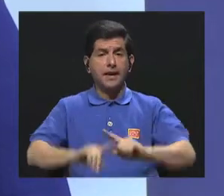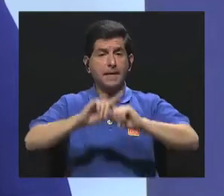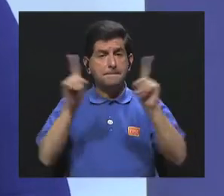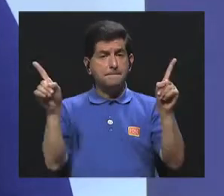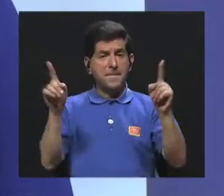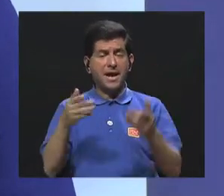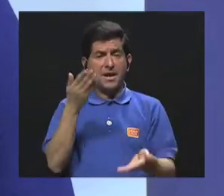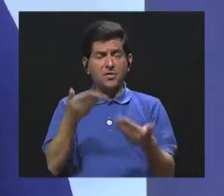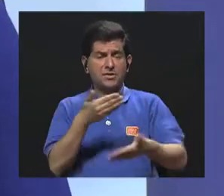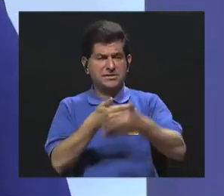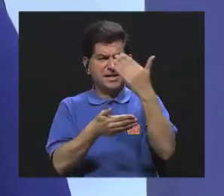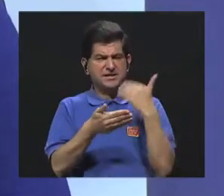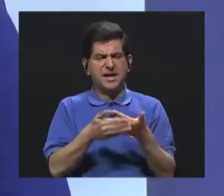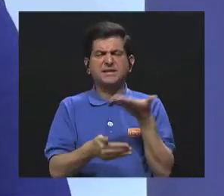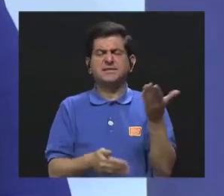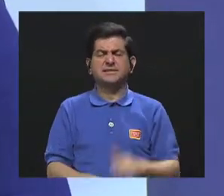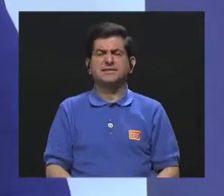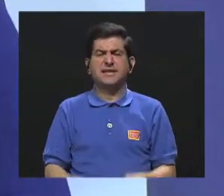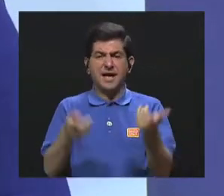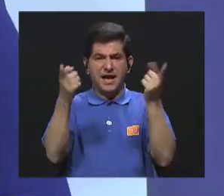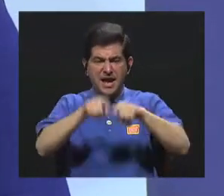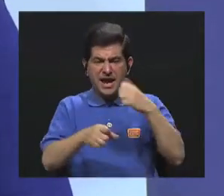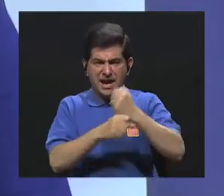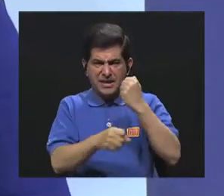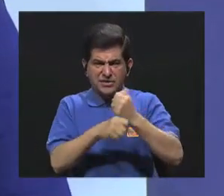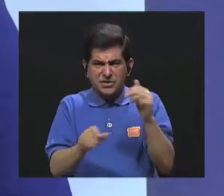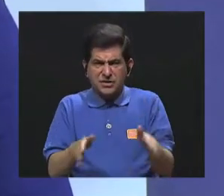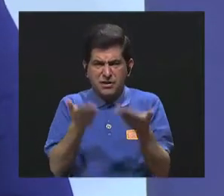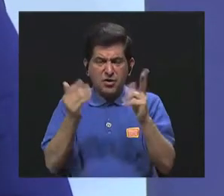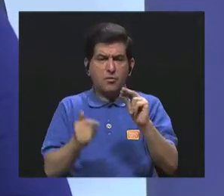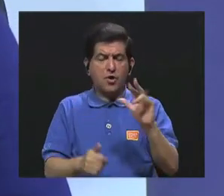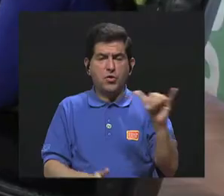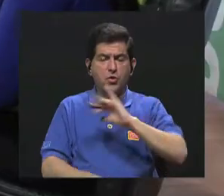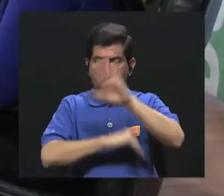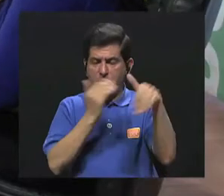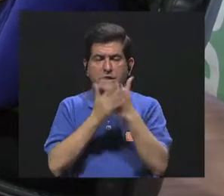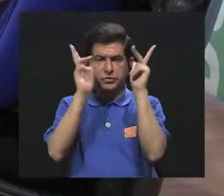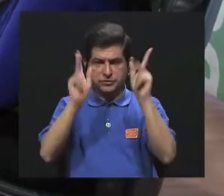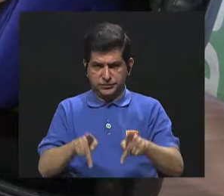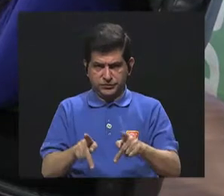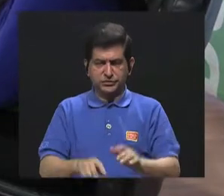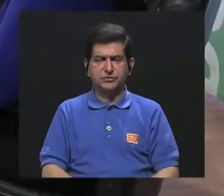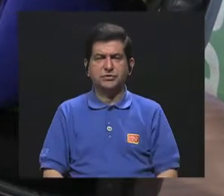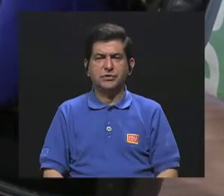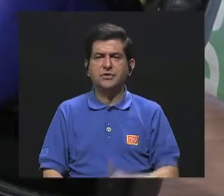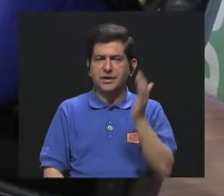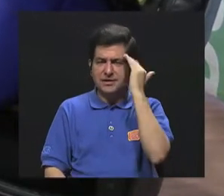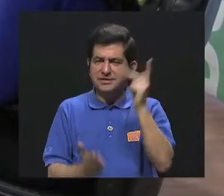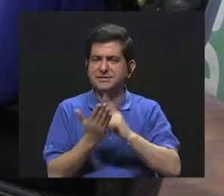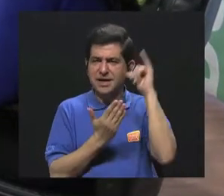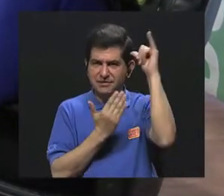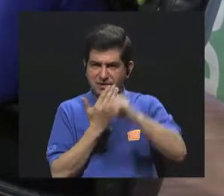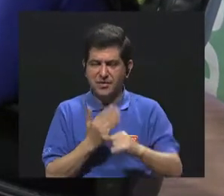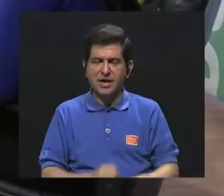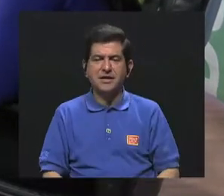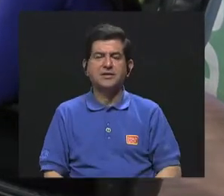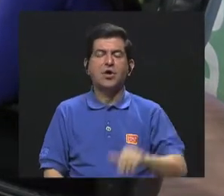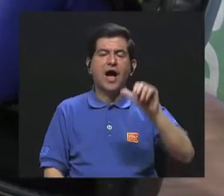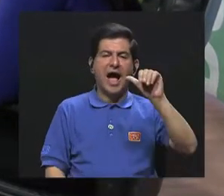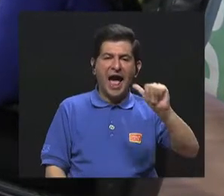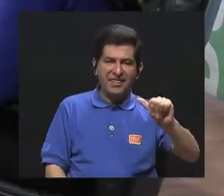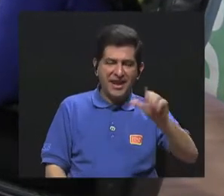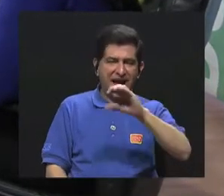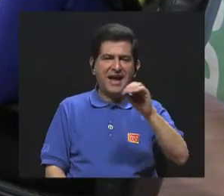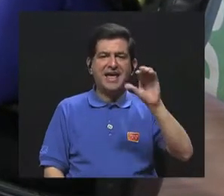Pero quisiera ir como más atrás. ¿Cómo te planteas el hecho de trabajar con ellos, que no es trabajar como cualquier persona? Conocemos del proyecto de Adrián y